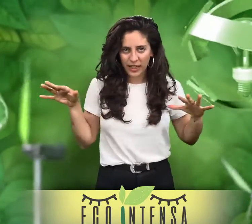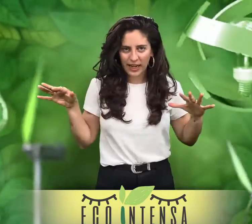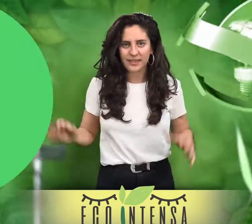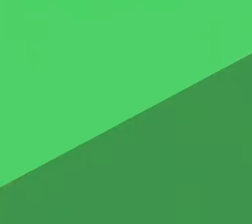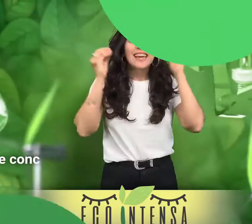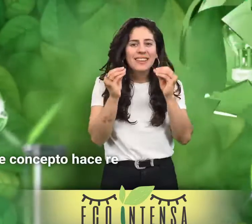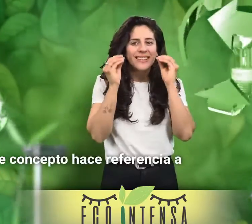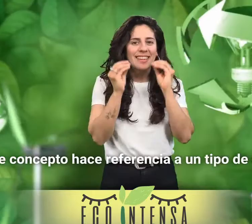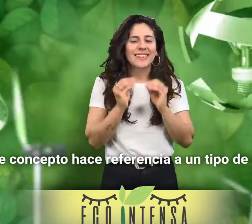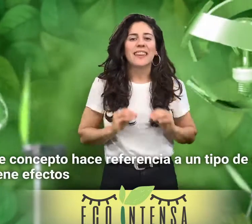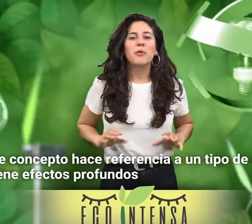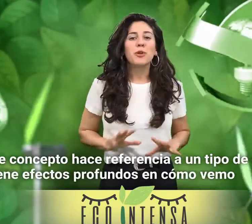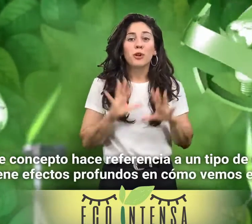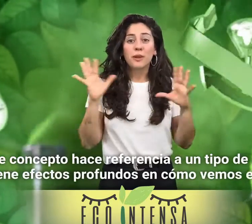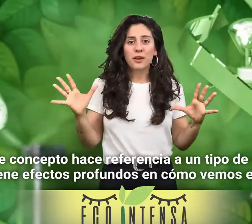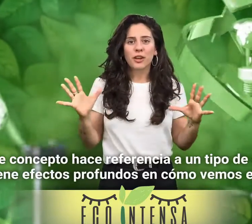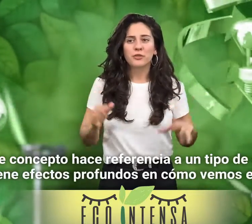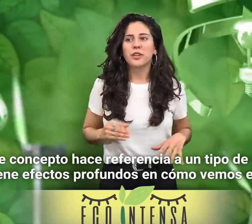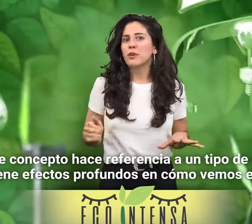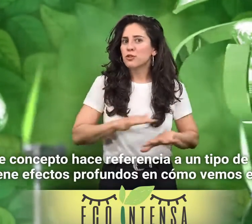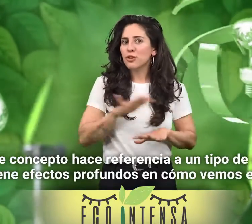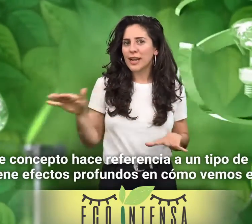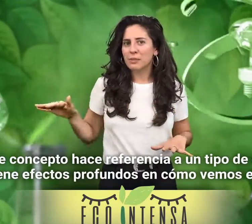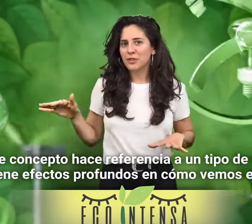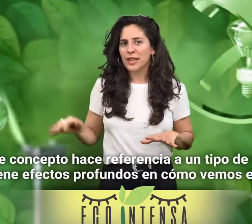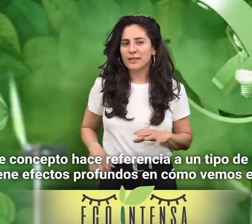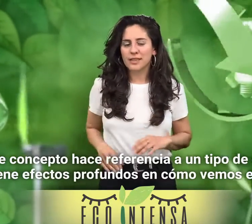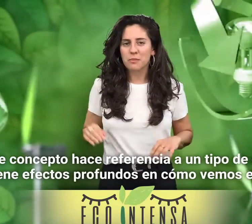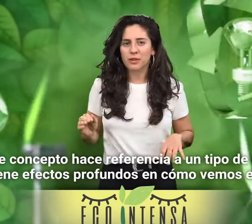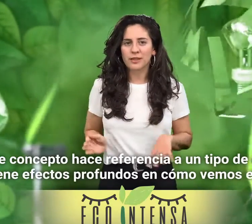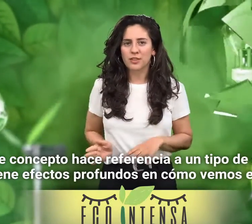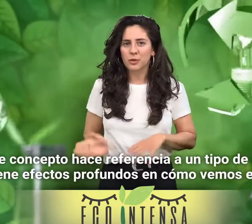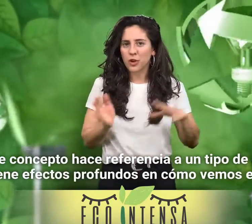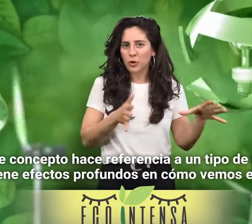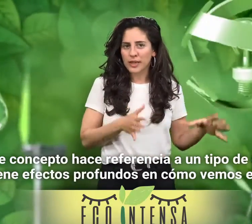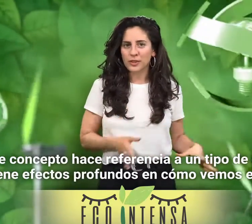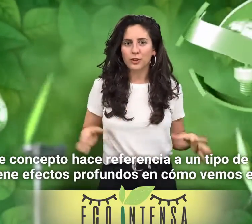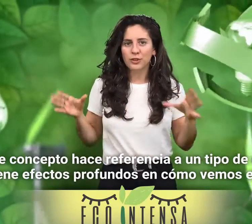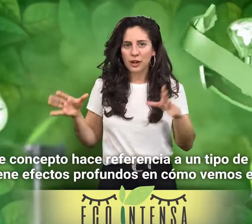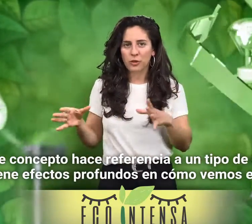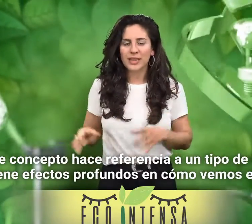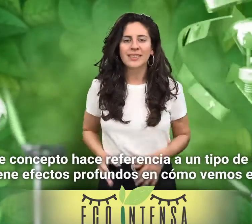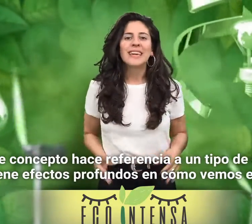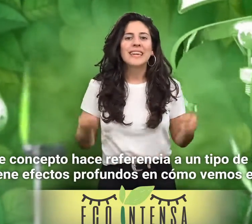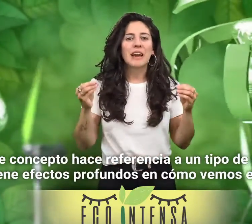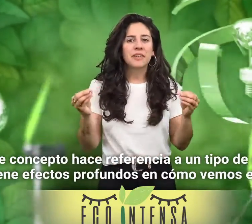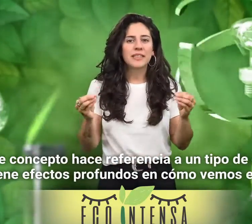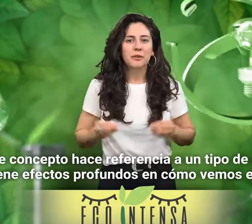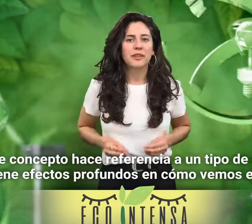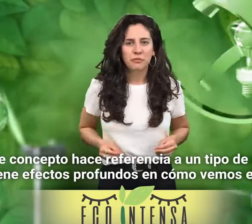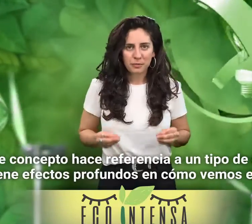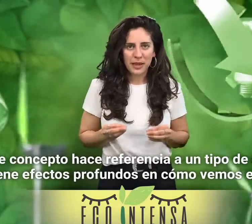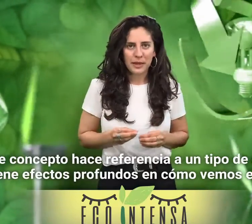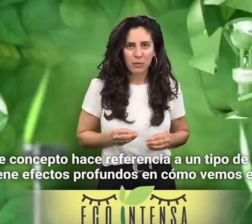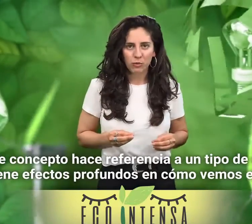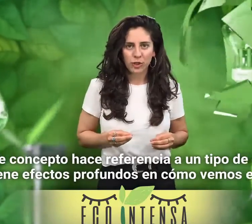términos generales. Esta se trata de un olvido que sufrimos todas las personas, sin importar si somos jóvenes o no tan jóvenes, y que afecta